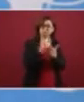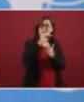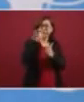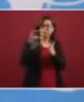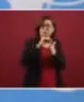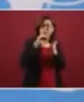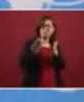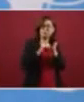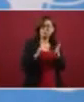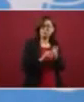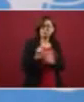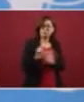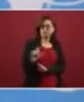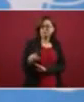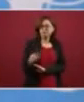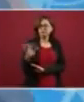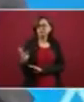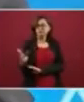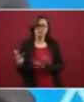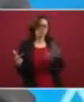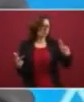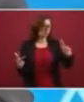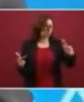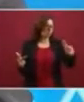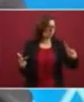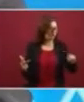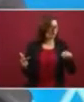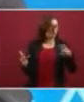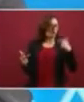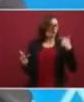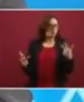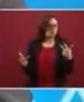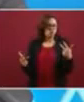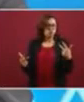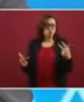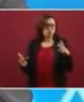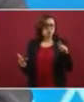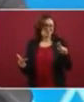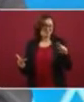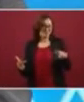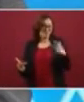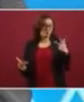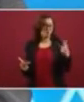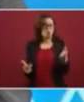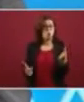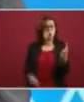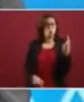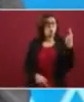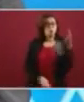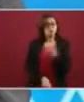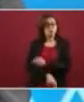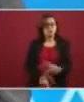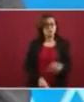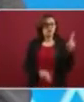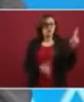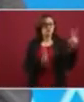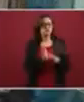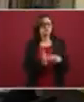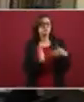En el 88, una familia, repito, con 2,000 millones de dólares.